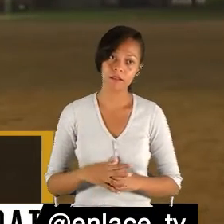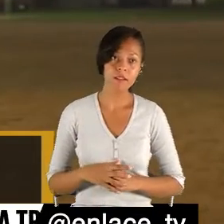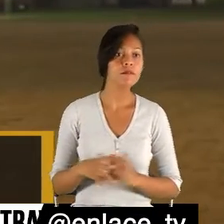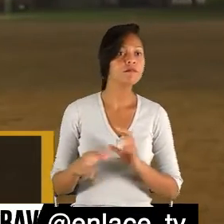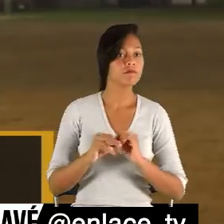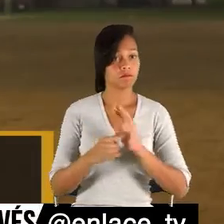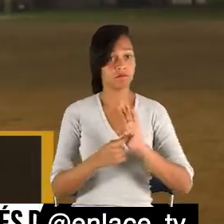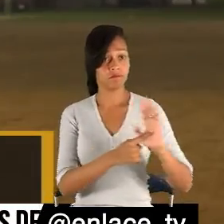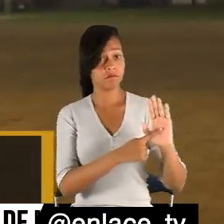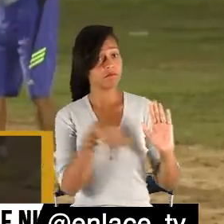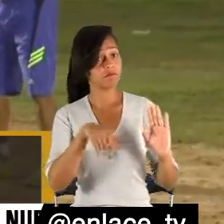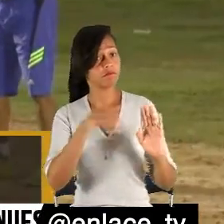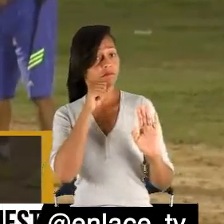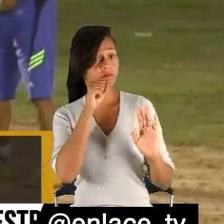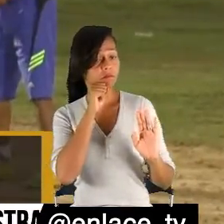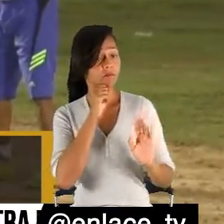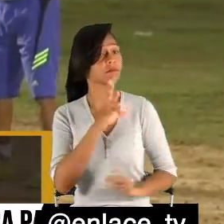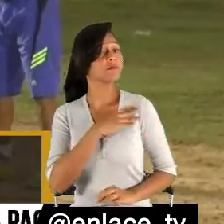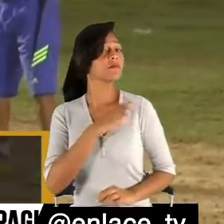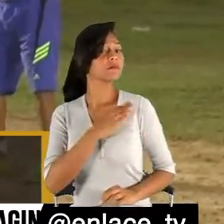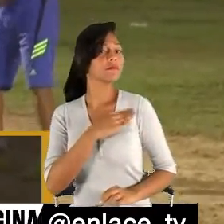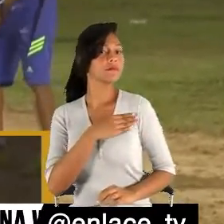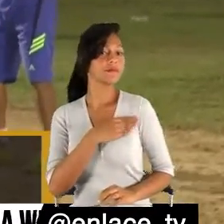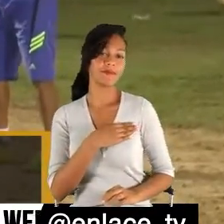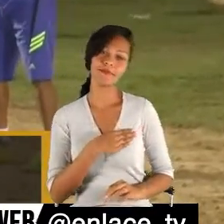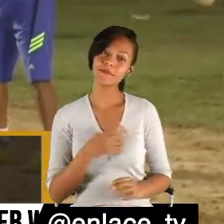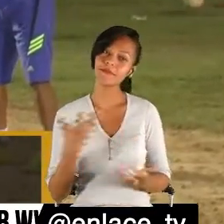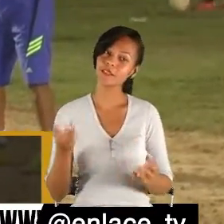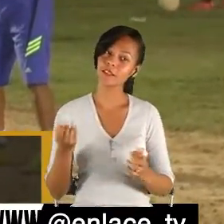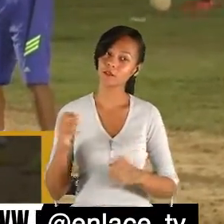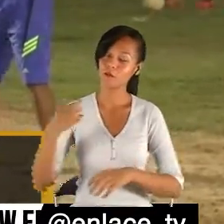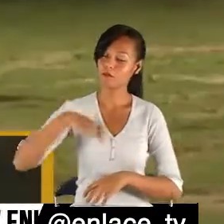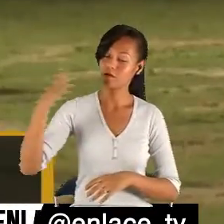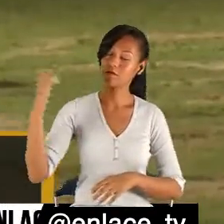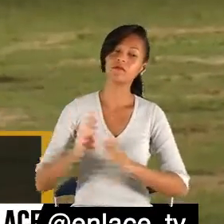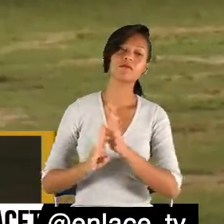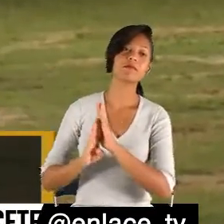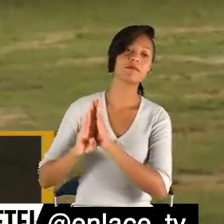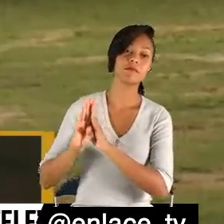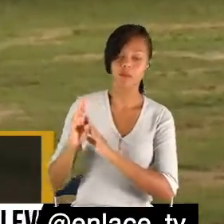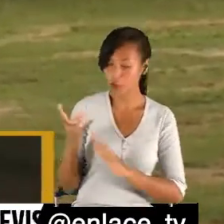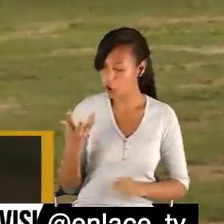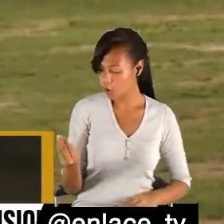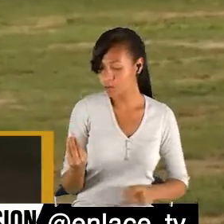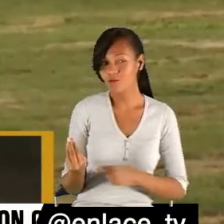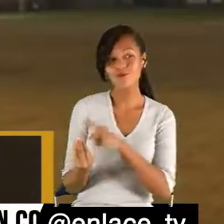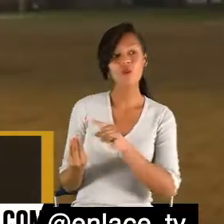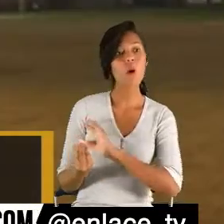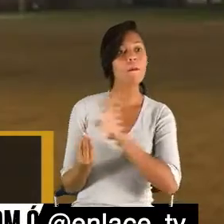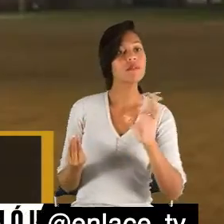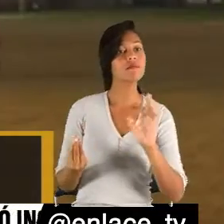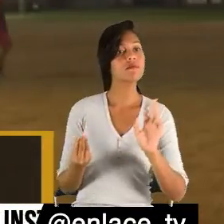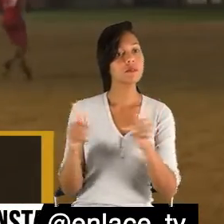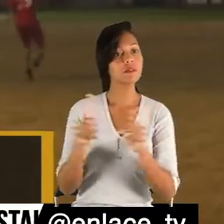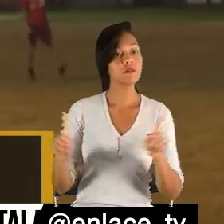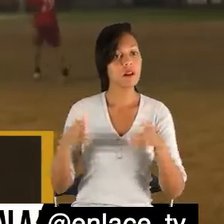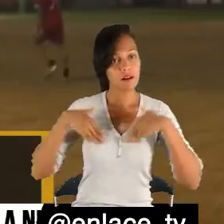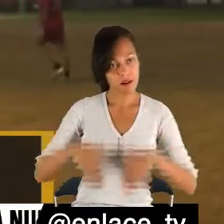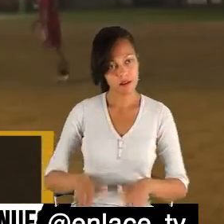de fútbol de barrancabermeja en alto cortina sueña con un equipo profesional de fútbol conformado sólo por barranqueños si hay el material